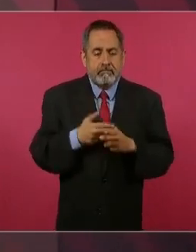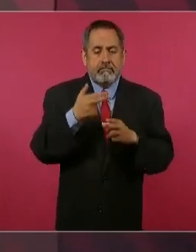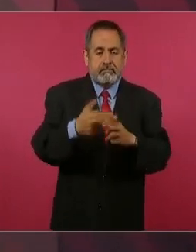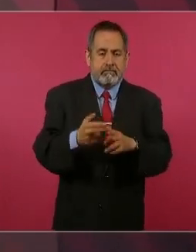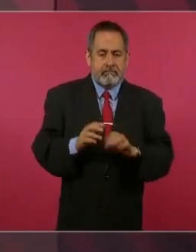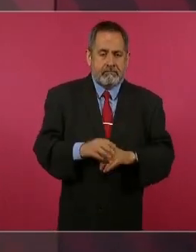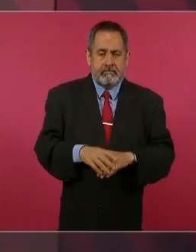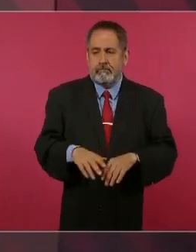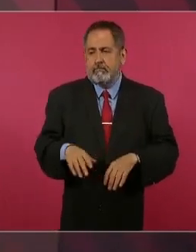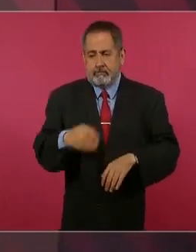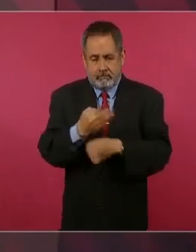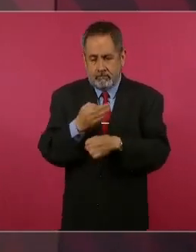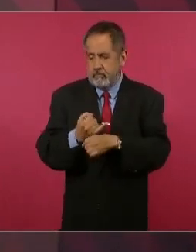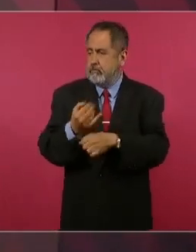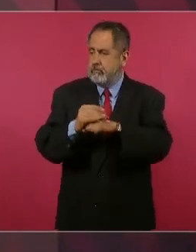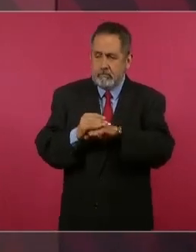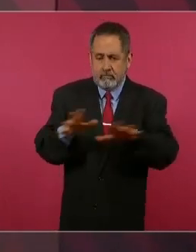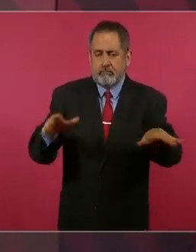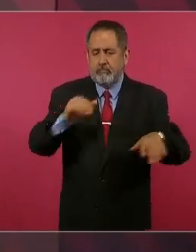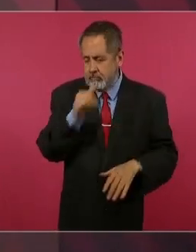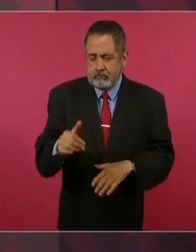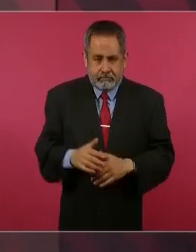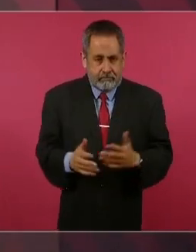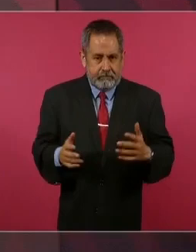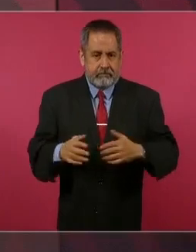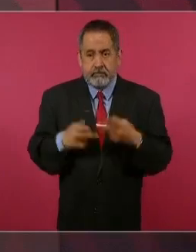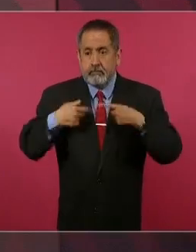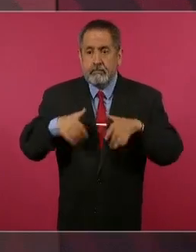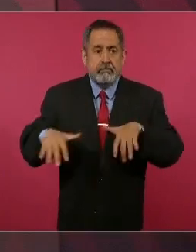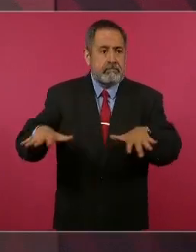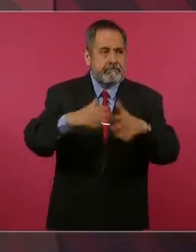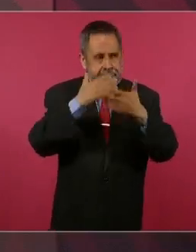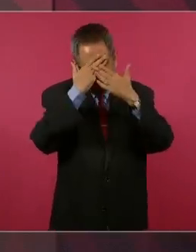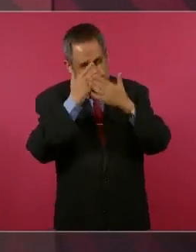sin información al pueblo